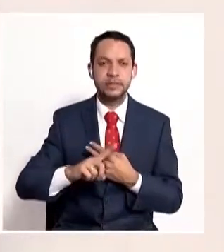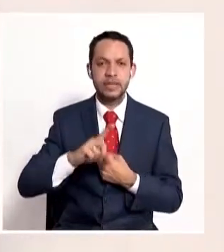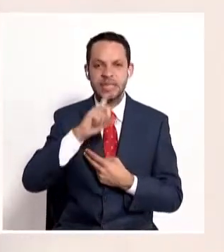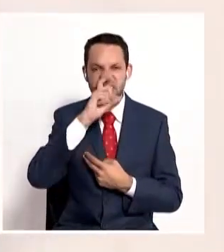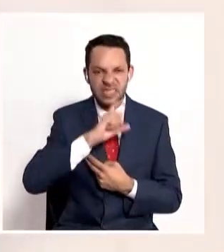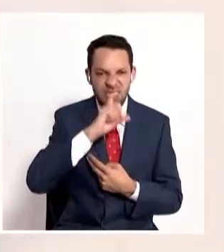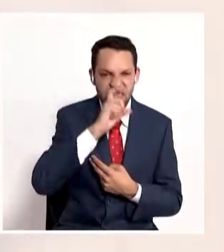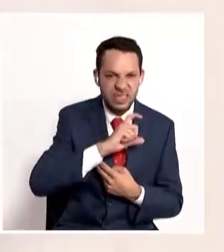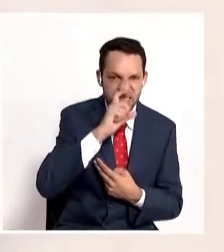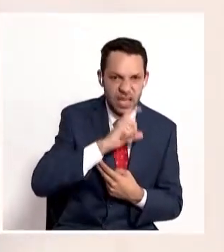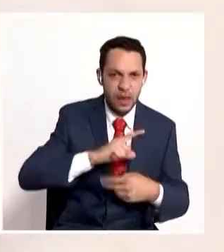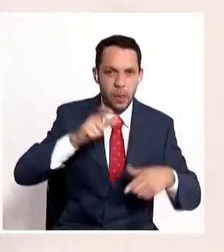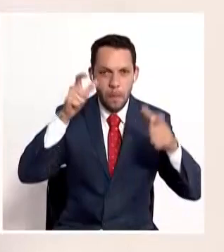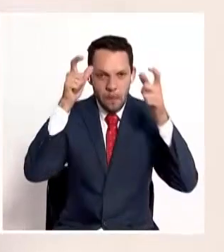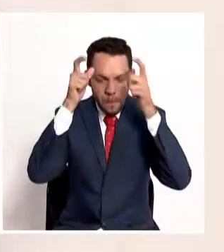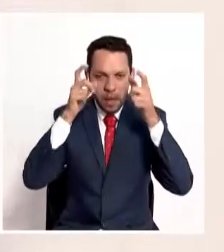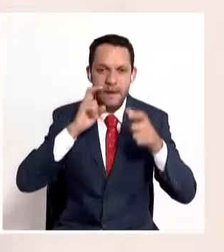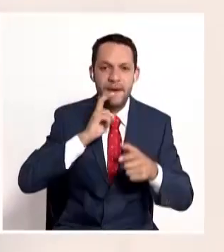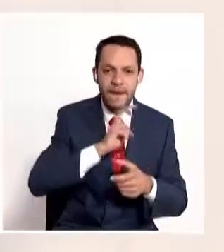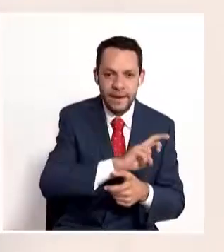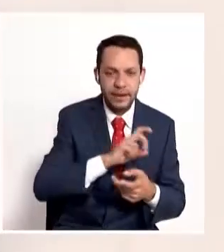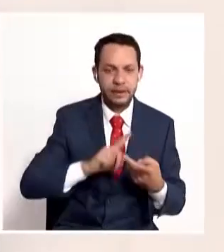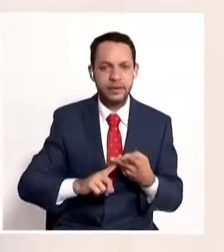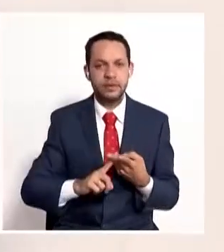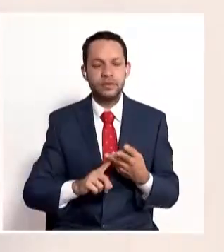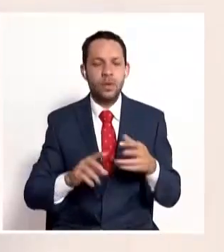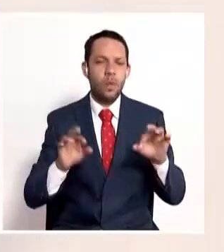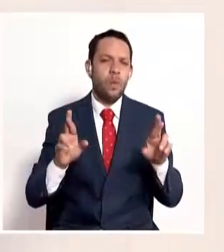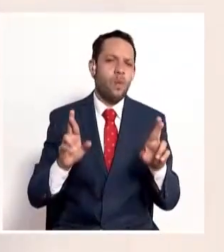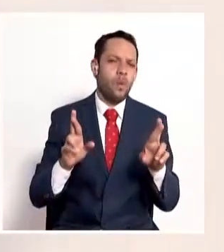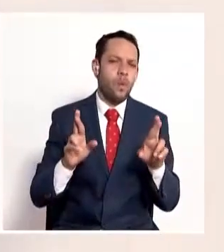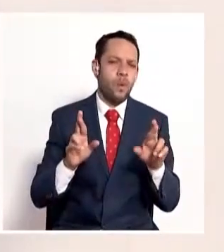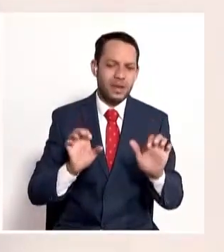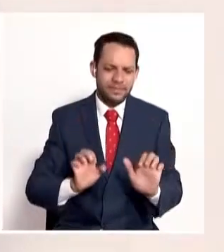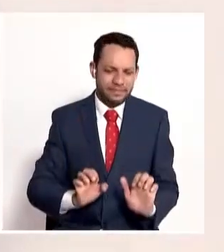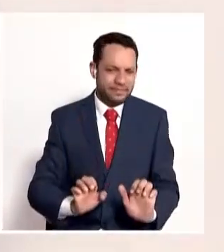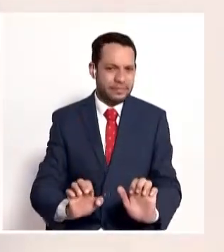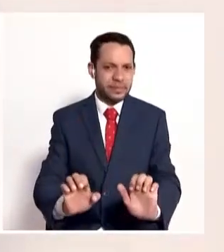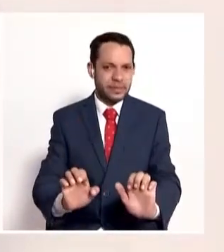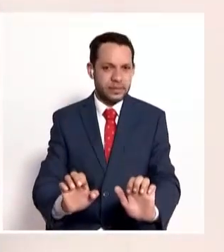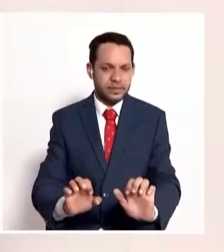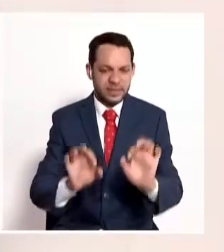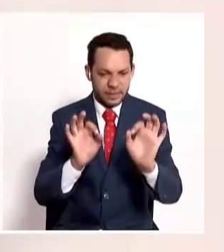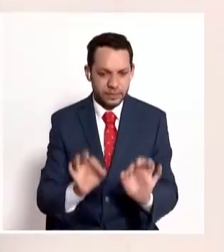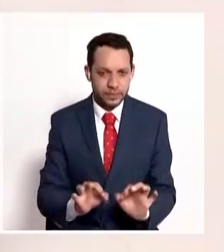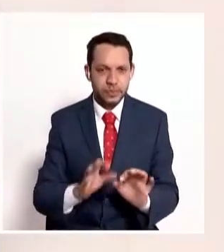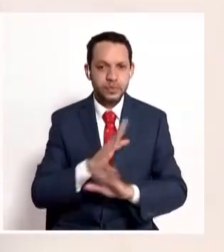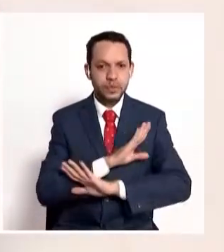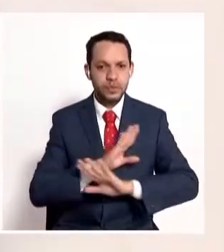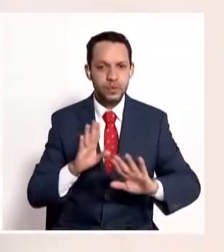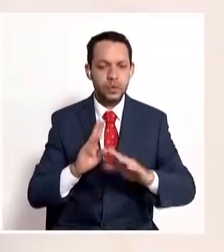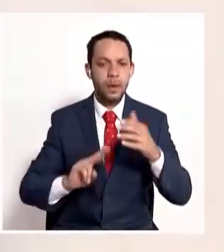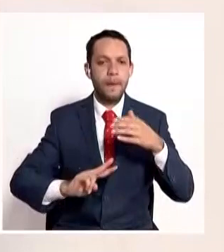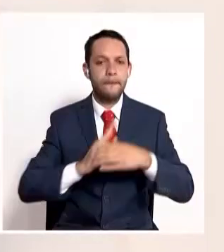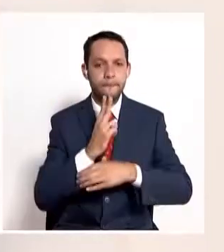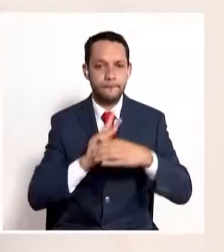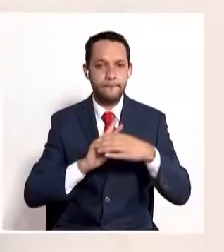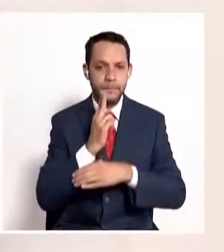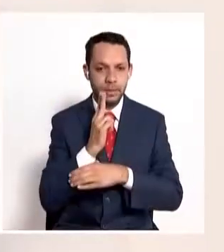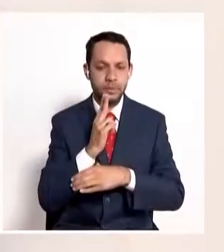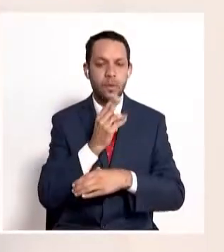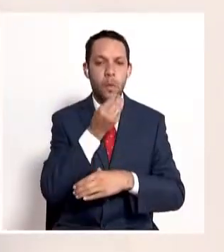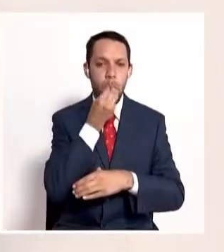un cierto en general sí ojalá pudieran hacer una dieta totalmente vegetariana o vegana también